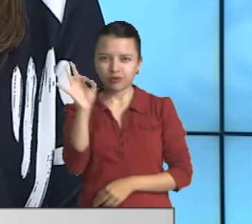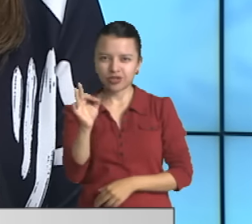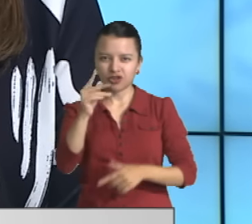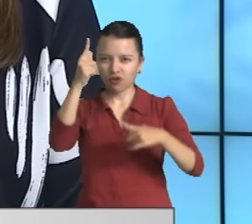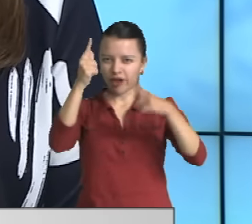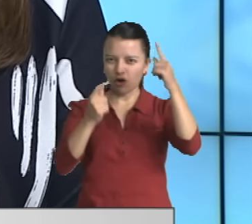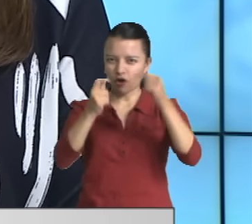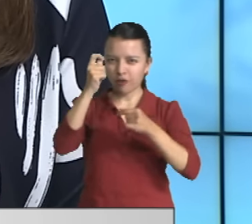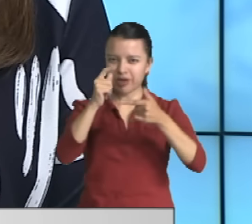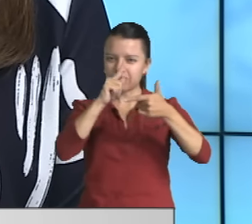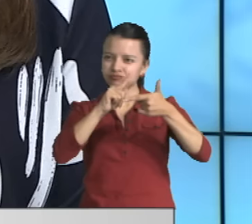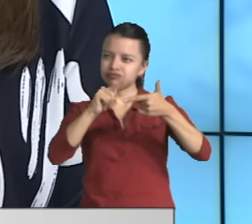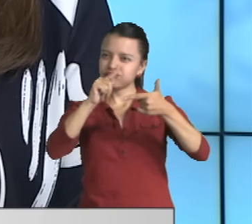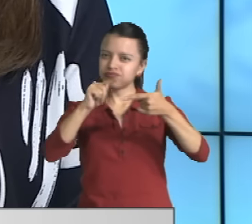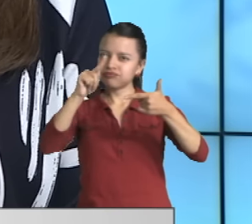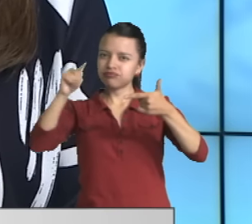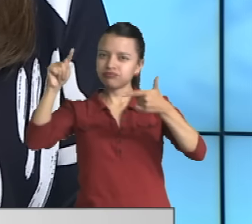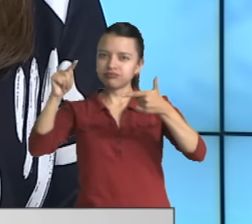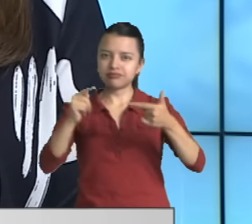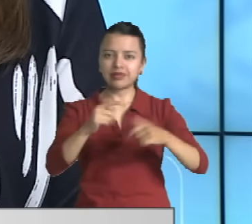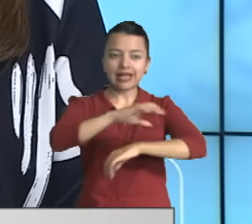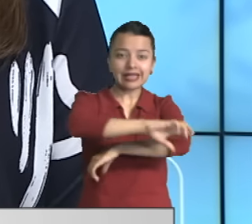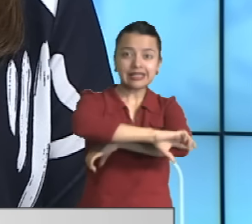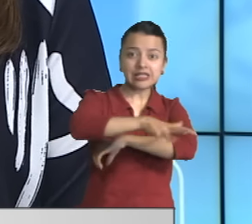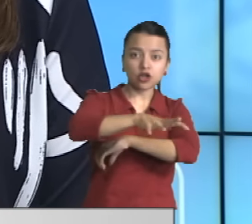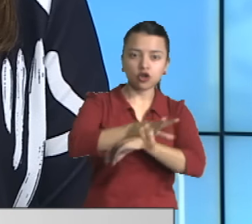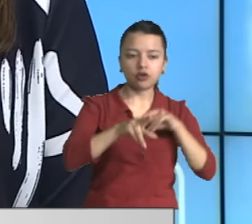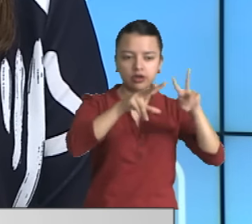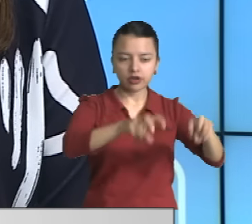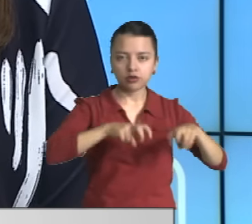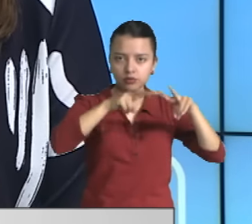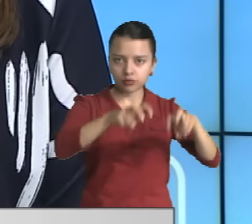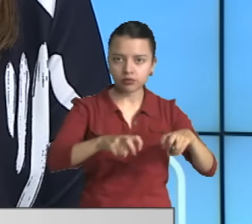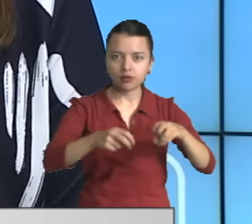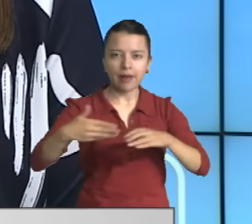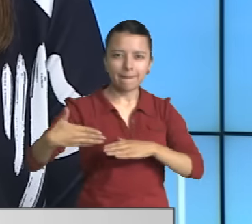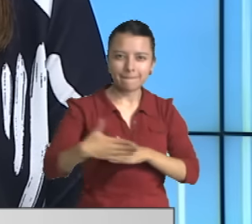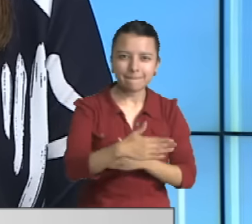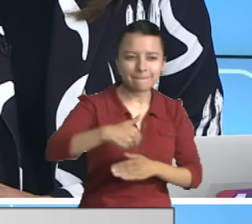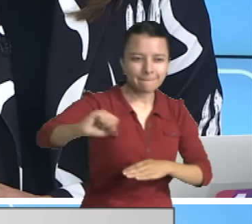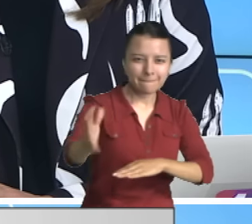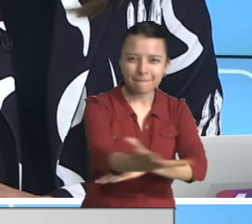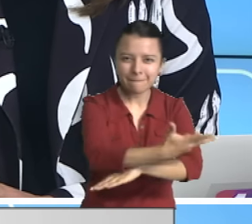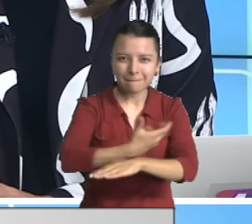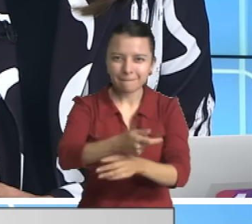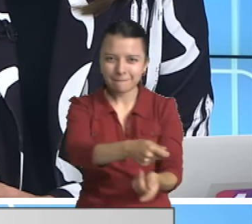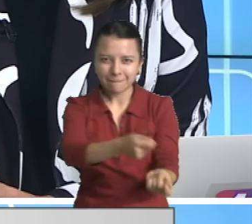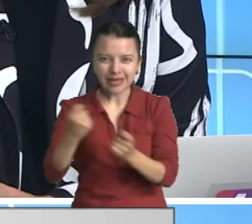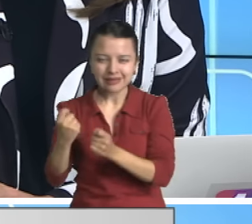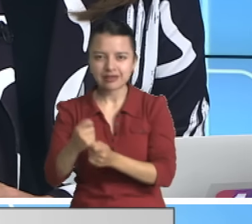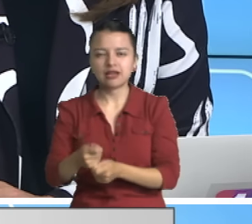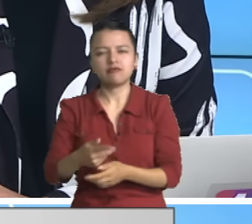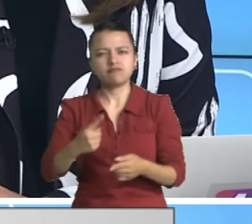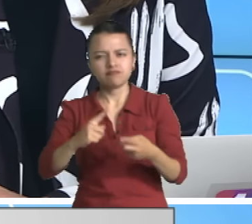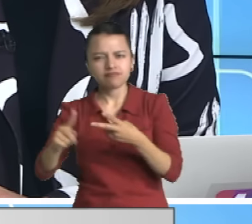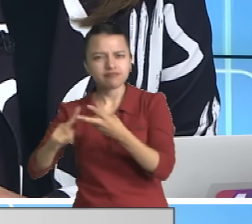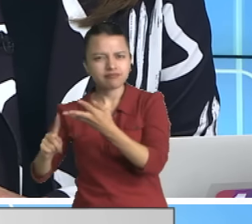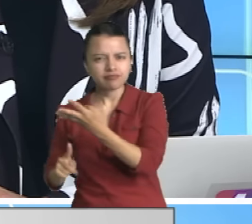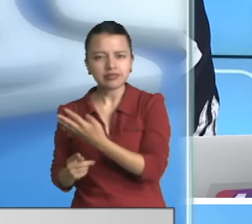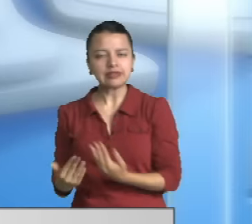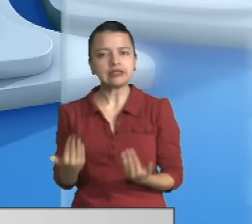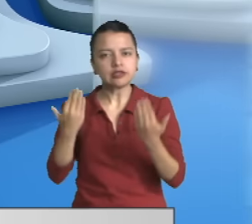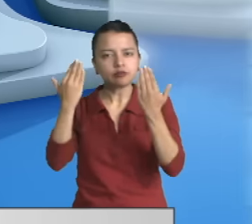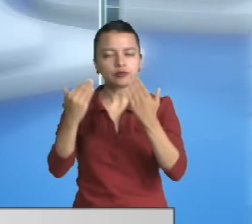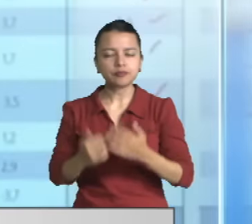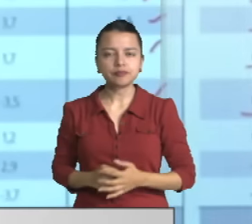de 2024. La agricultura, la pesca y la ganadería jalonaron este aumento. Luisa Fernández nos amplía la información. Luisa, buenas tardes.